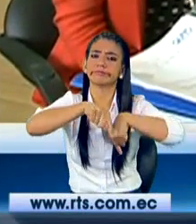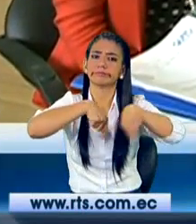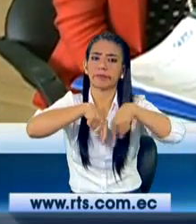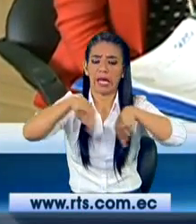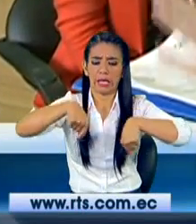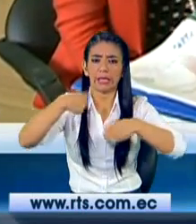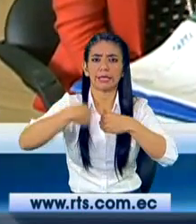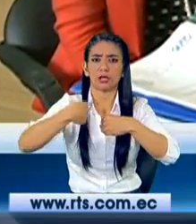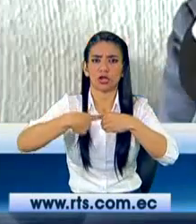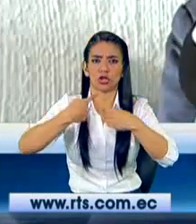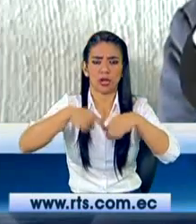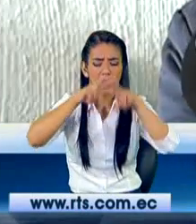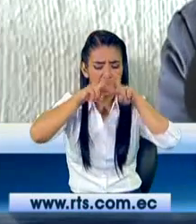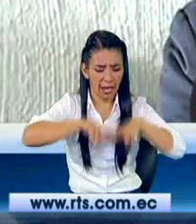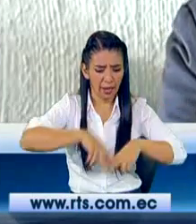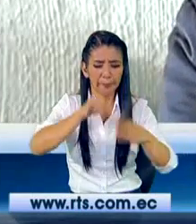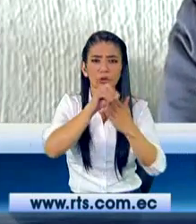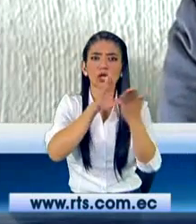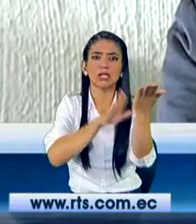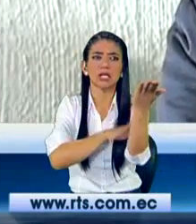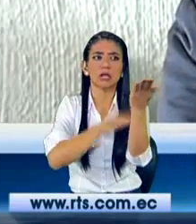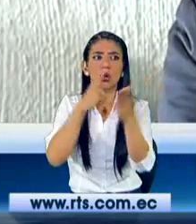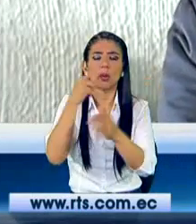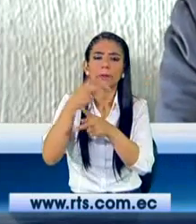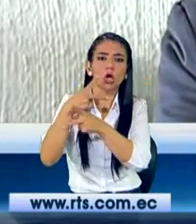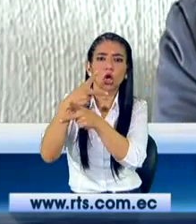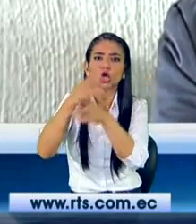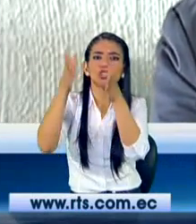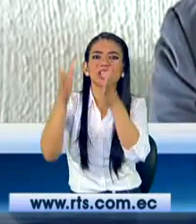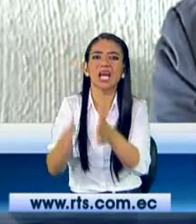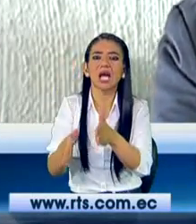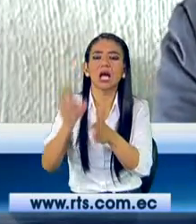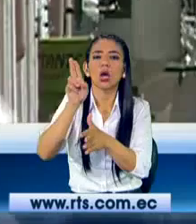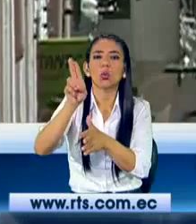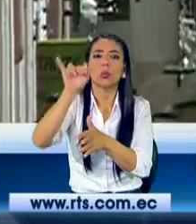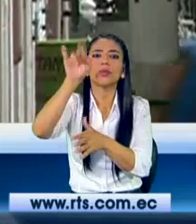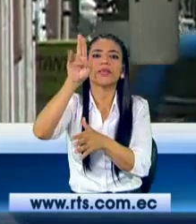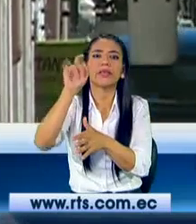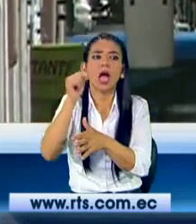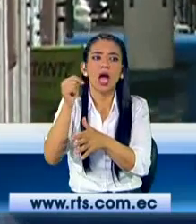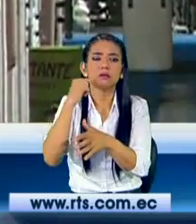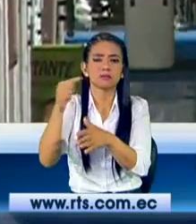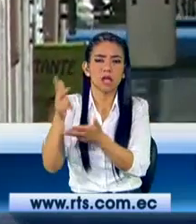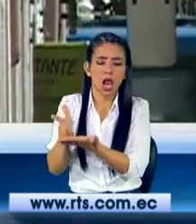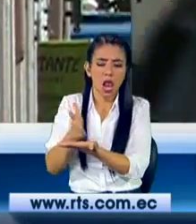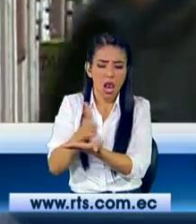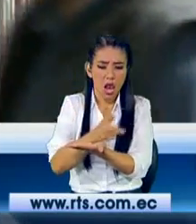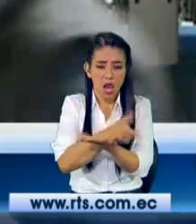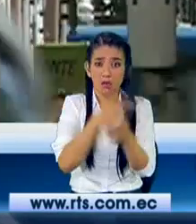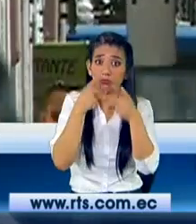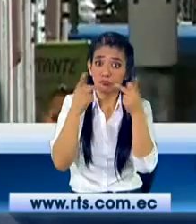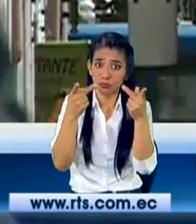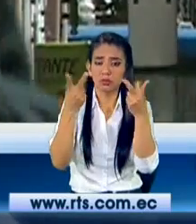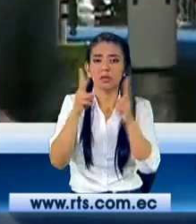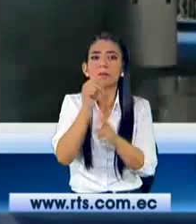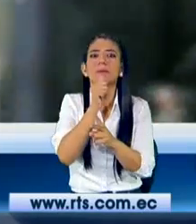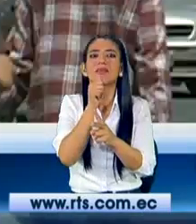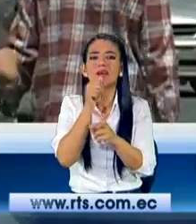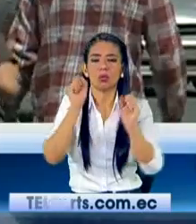En algunos casos se puede percibir o se puede ver que hay abusos en los costos, en los precios, ponen